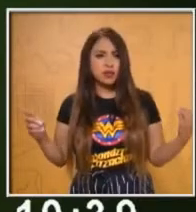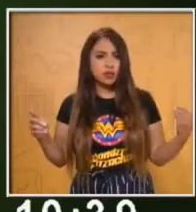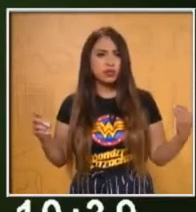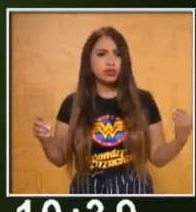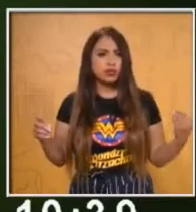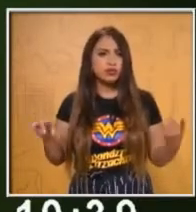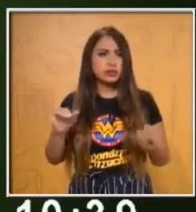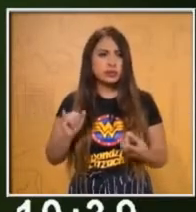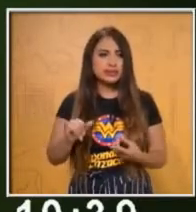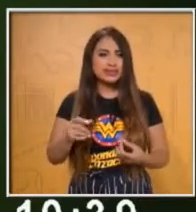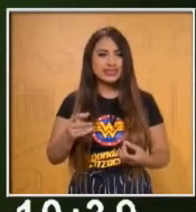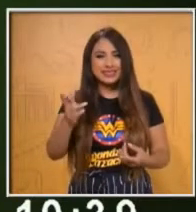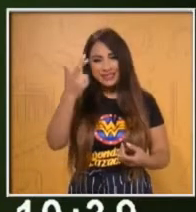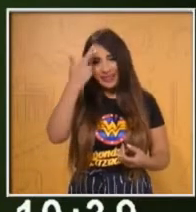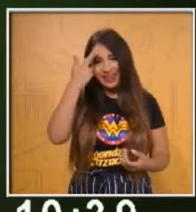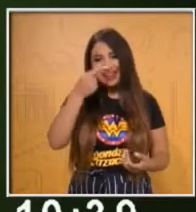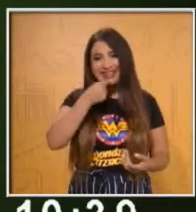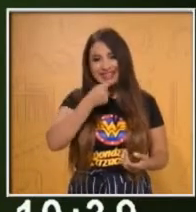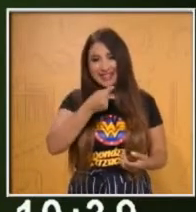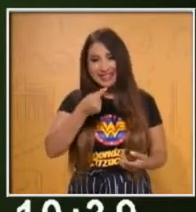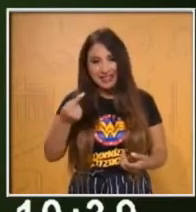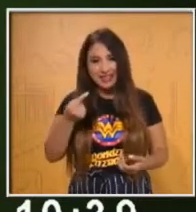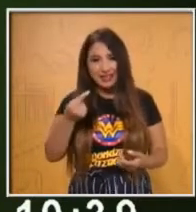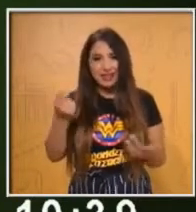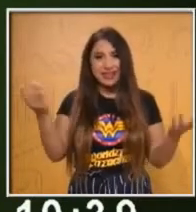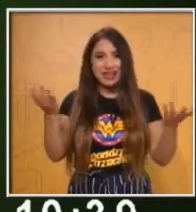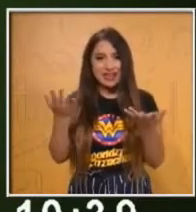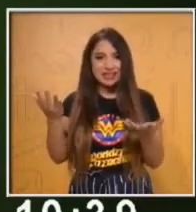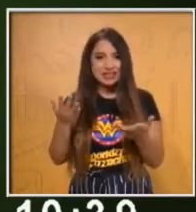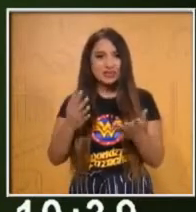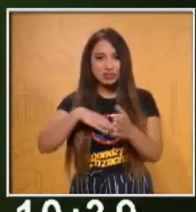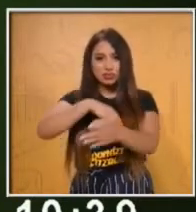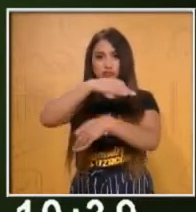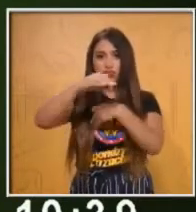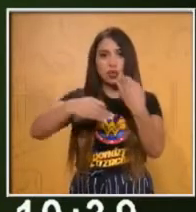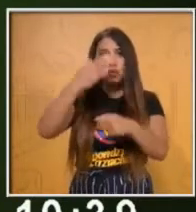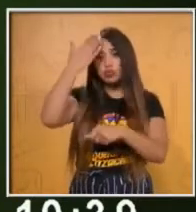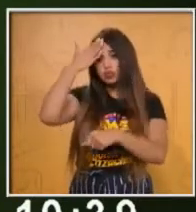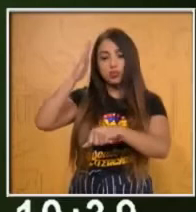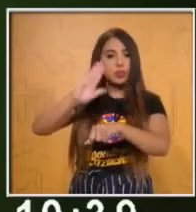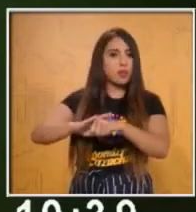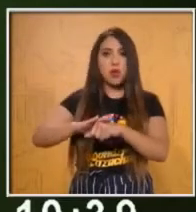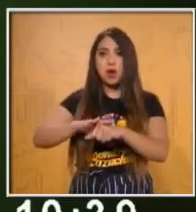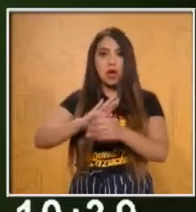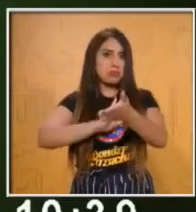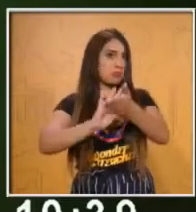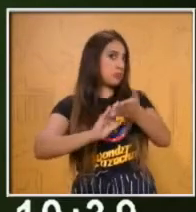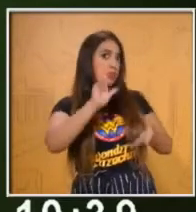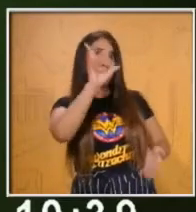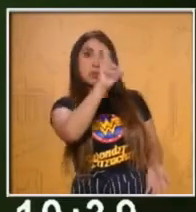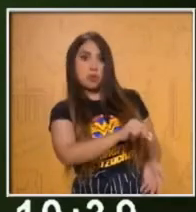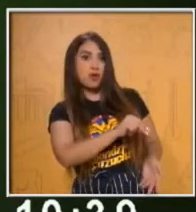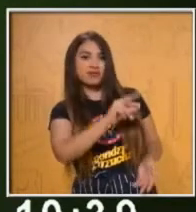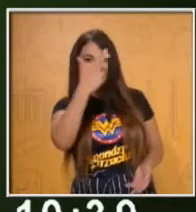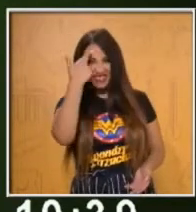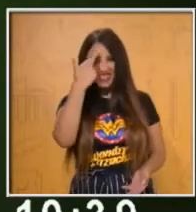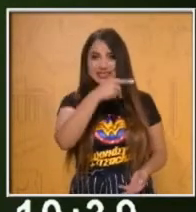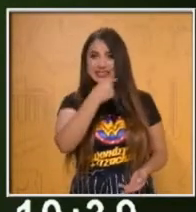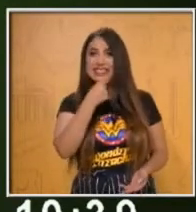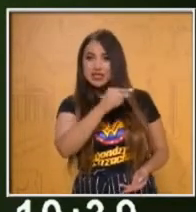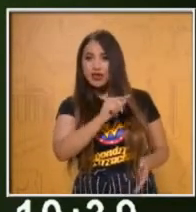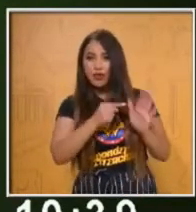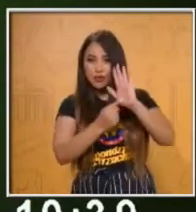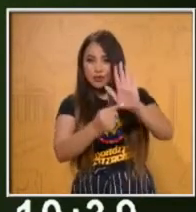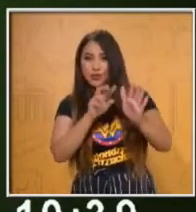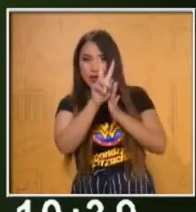niño que nos representó el cuento y que él traía todo en su memoria, él no estaba leyendo. Bueno, puedes intentarlo